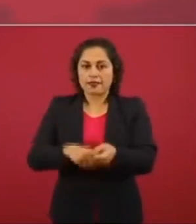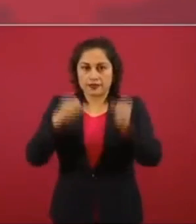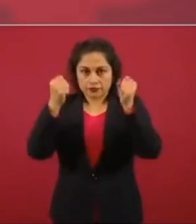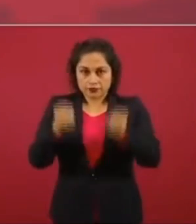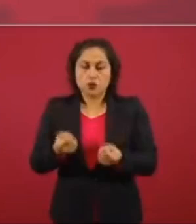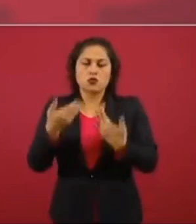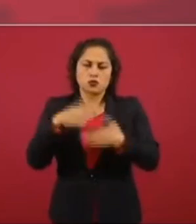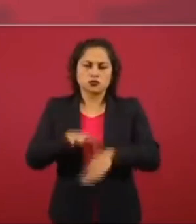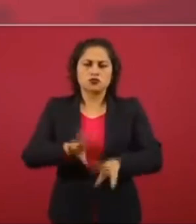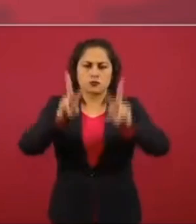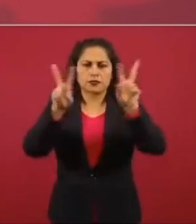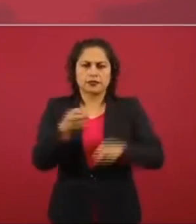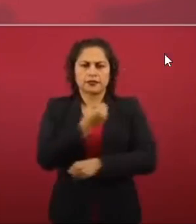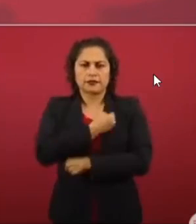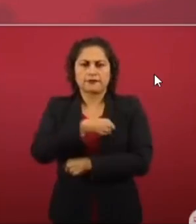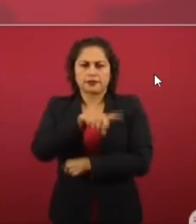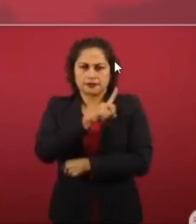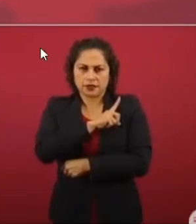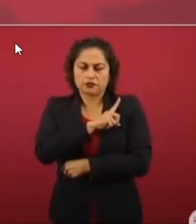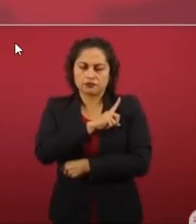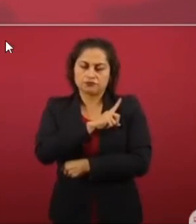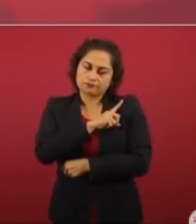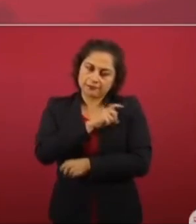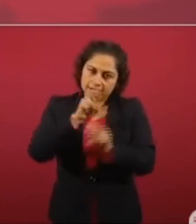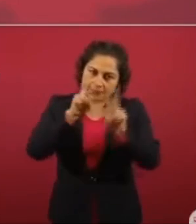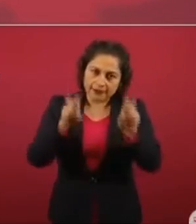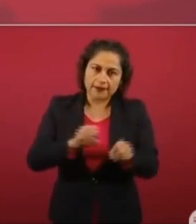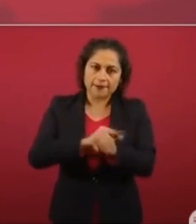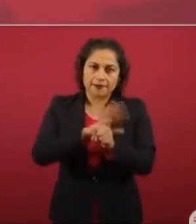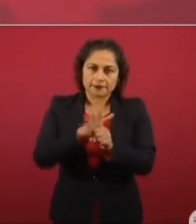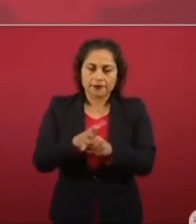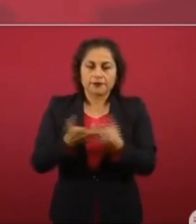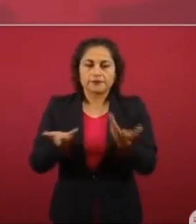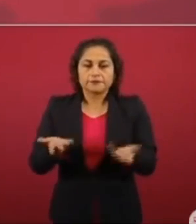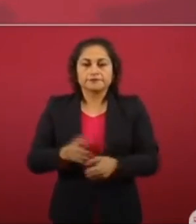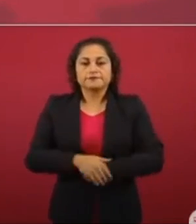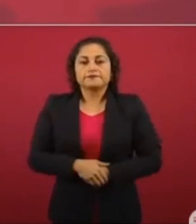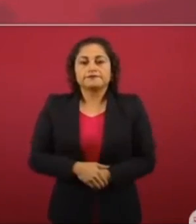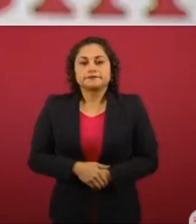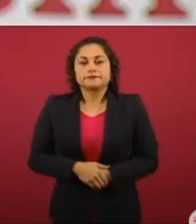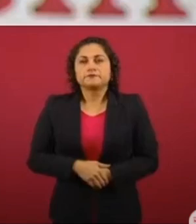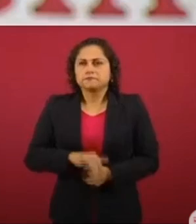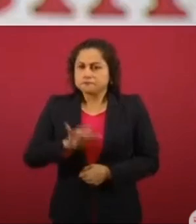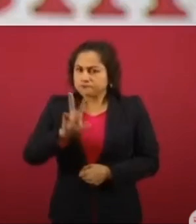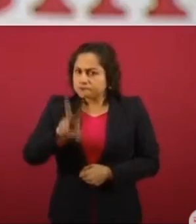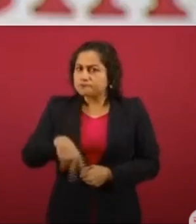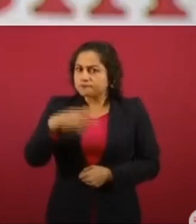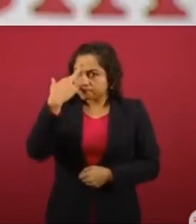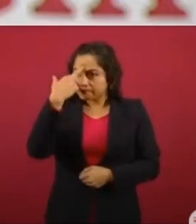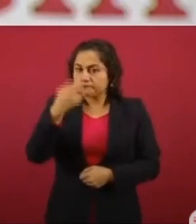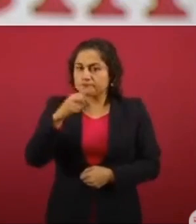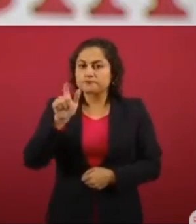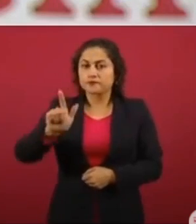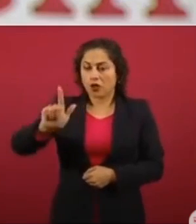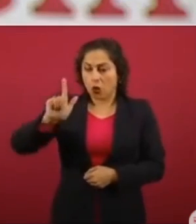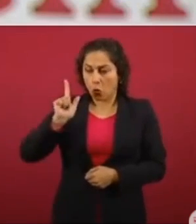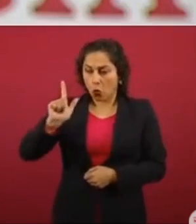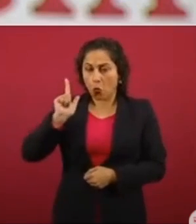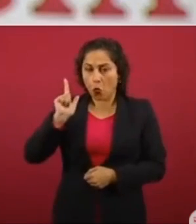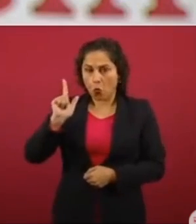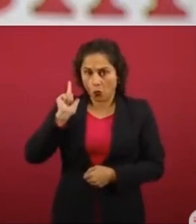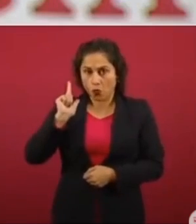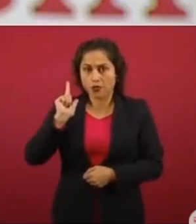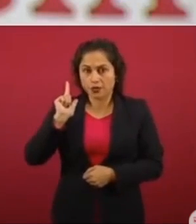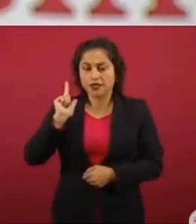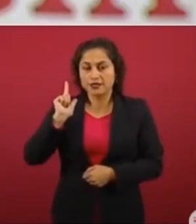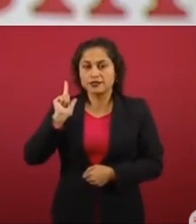respecto a la epidemia de COVID-19. Justamente el lunes de la semana pasada, que